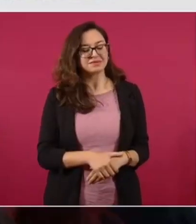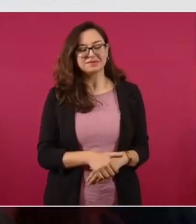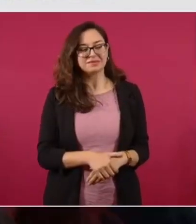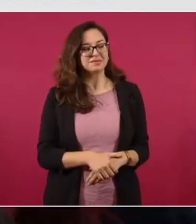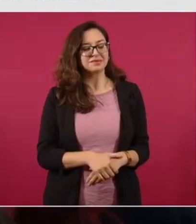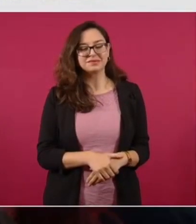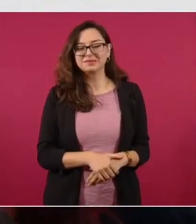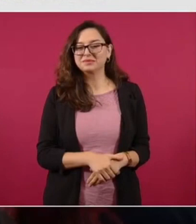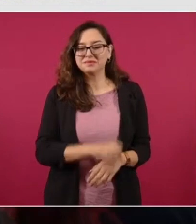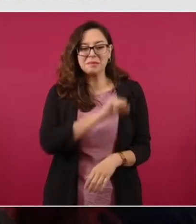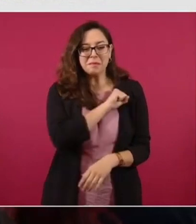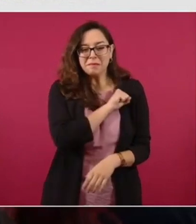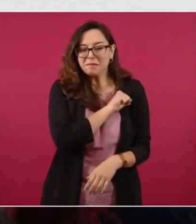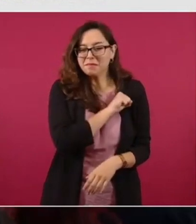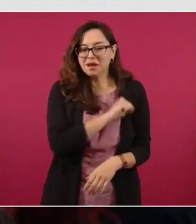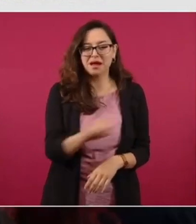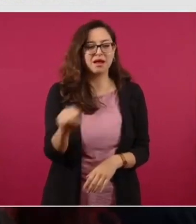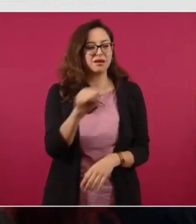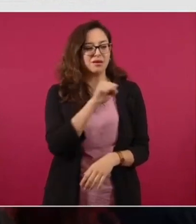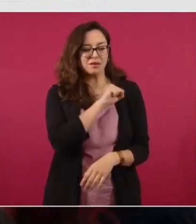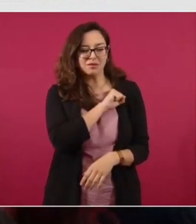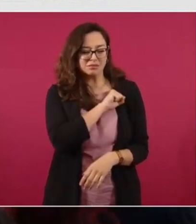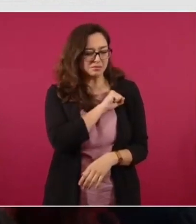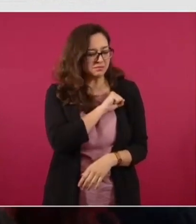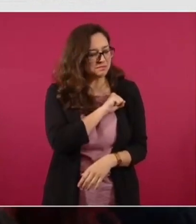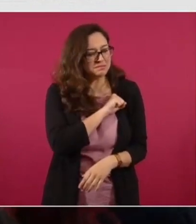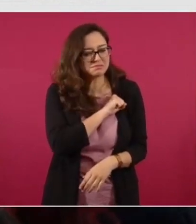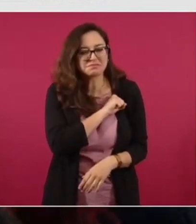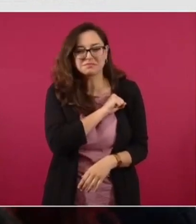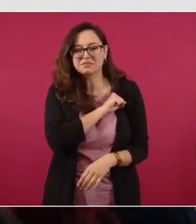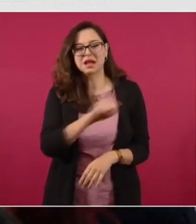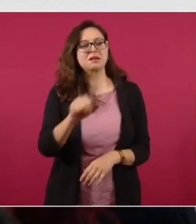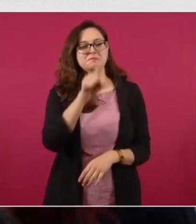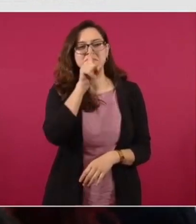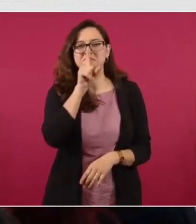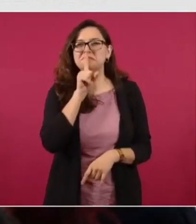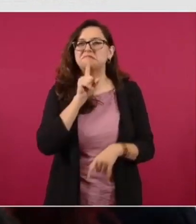humana que esto?